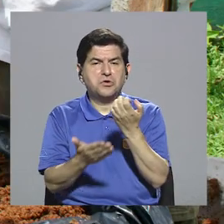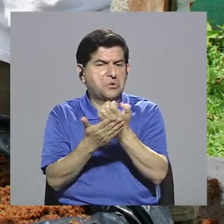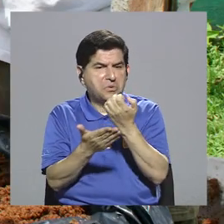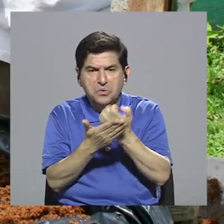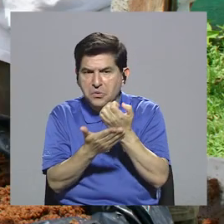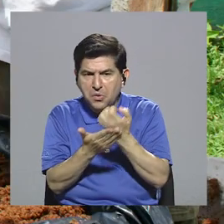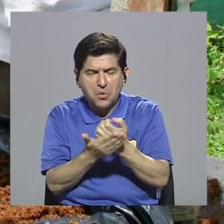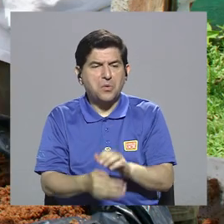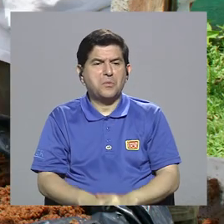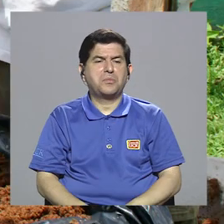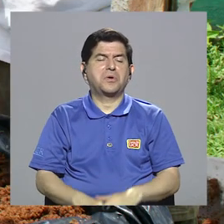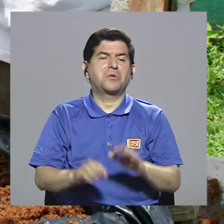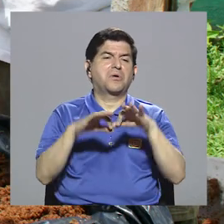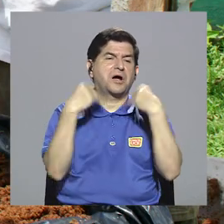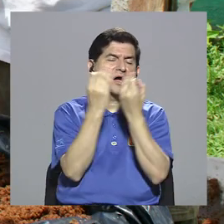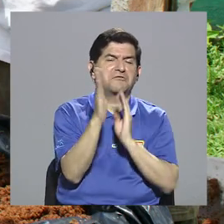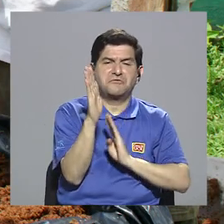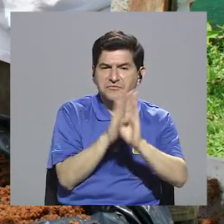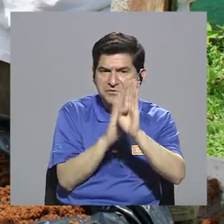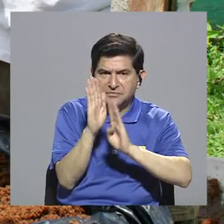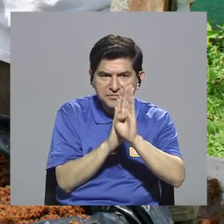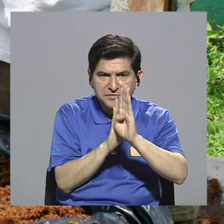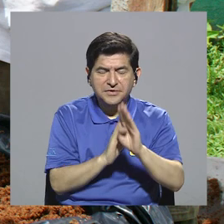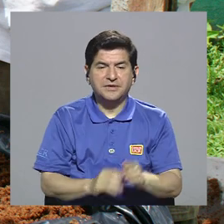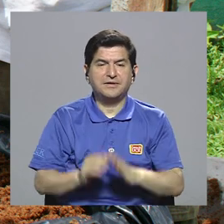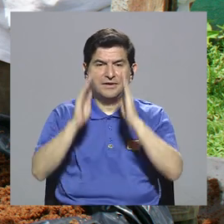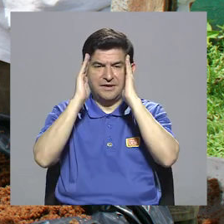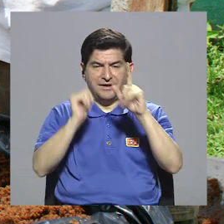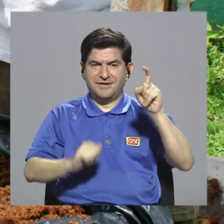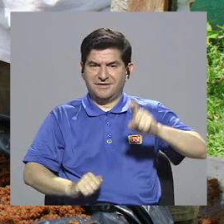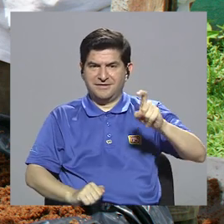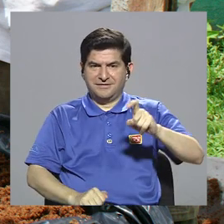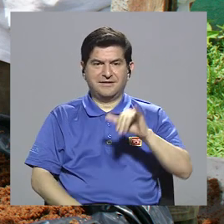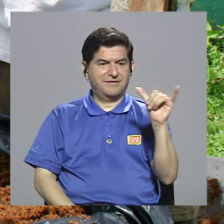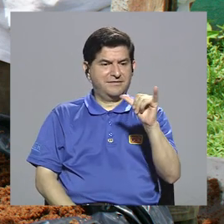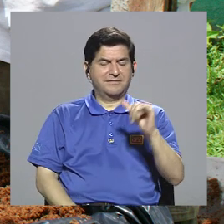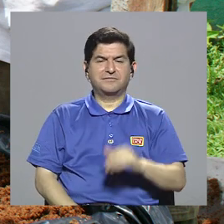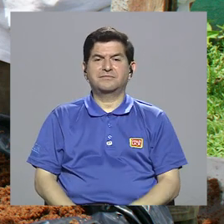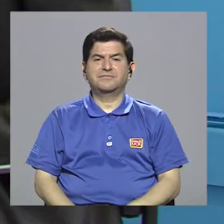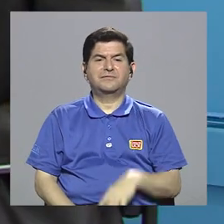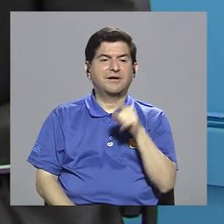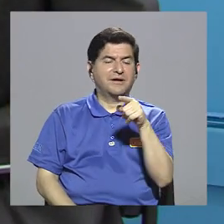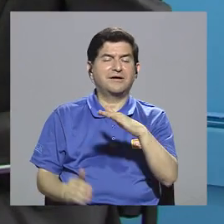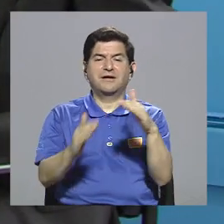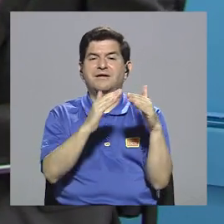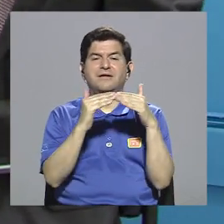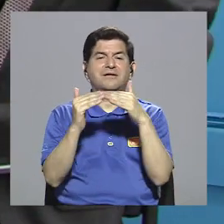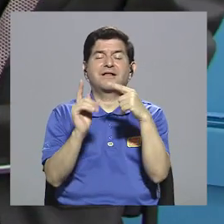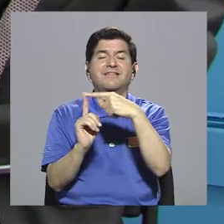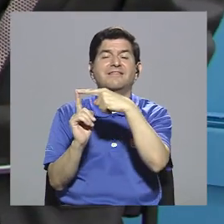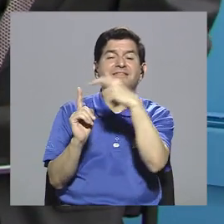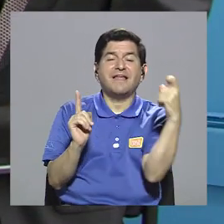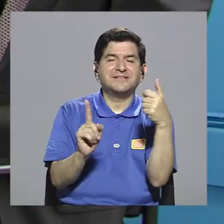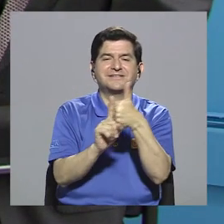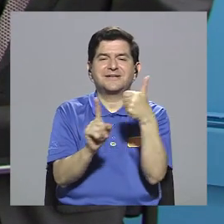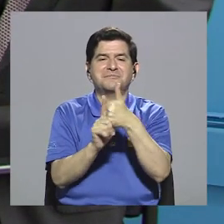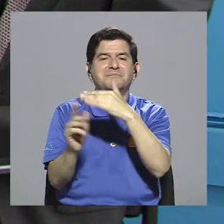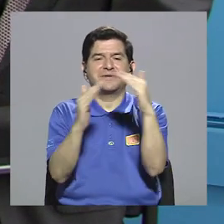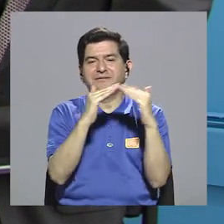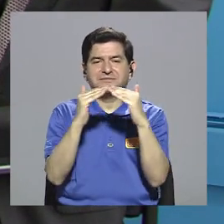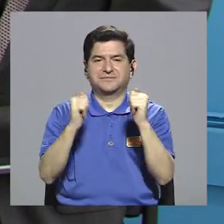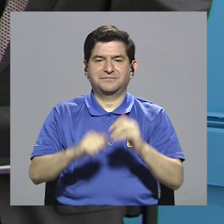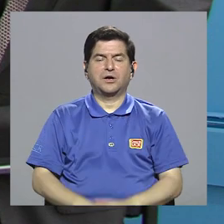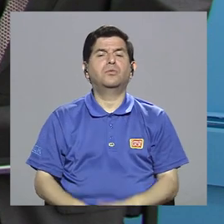y para atender las necesidades de la comunidad desde la comunidad super importante